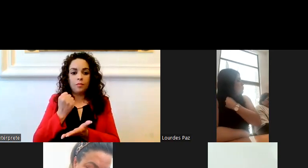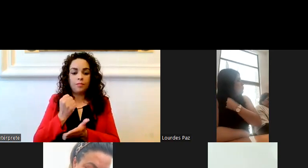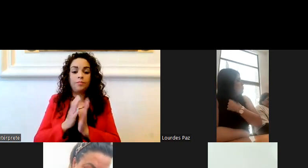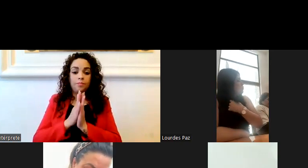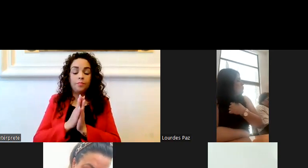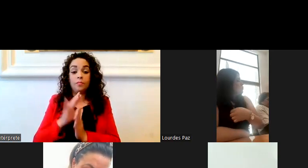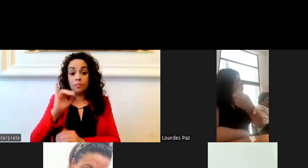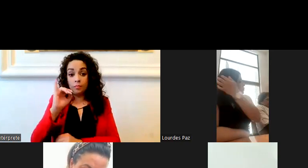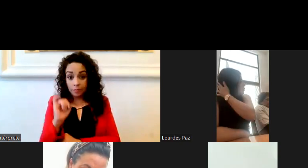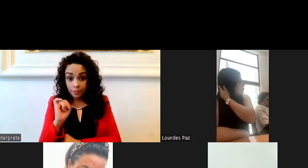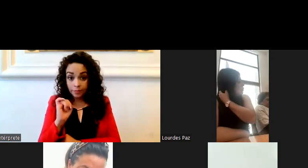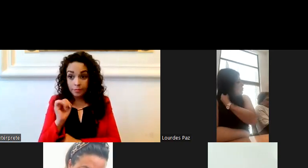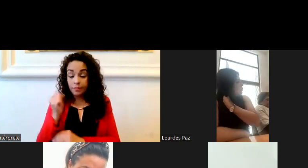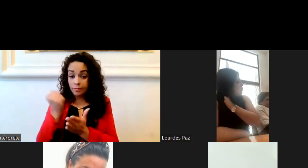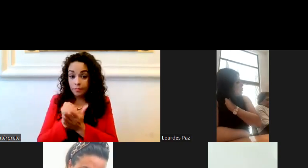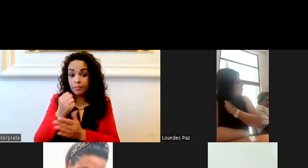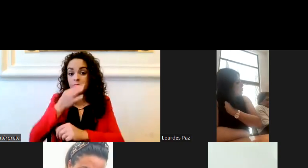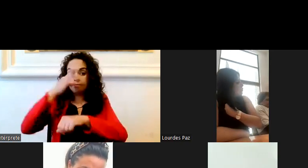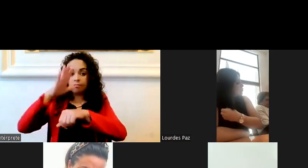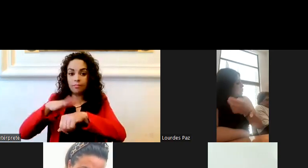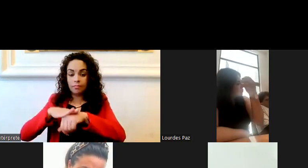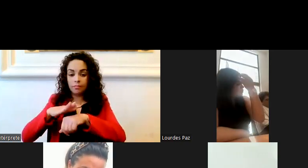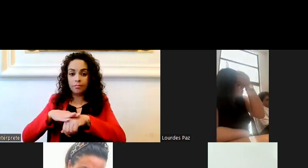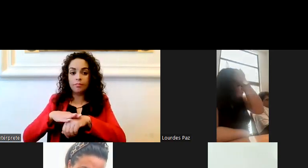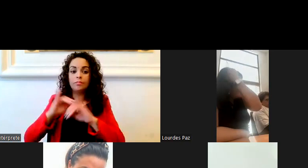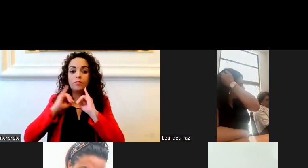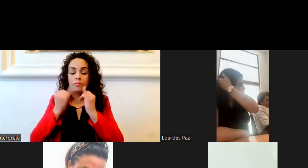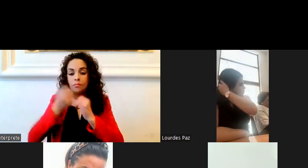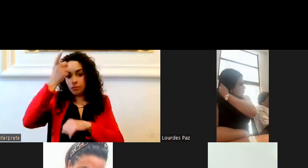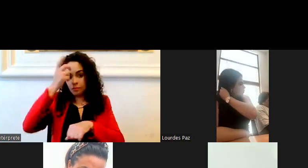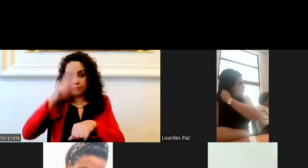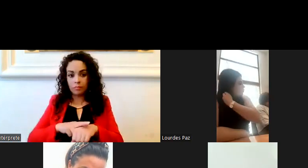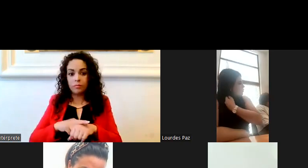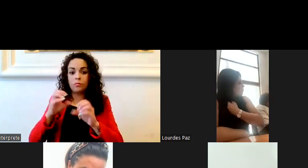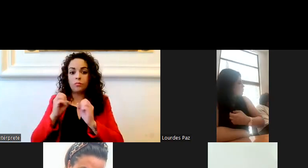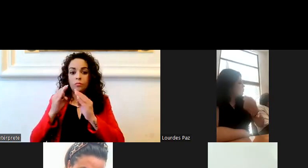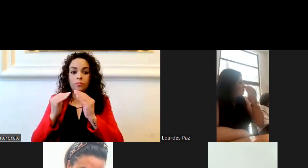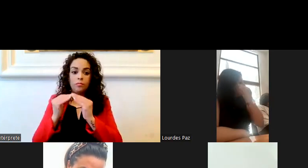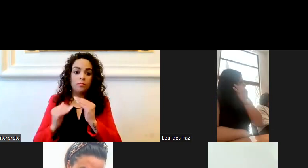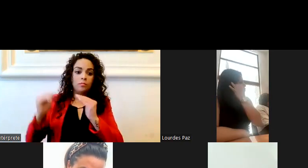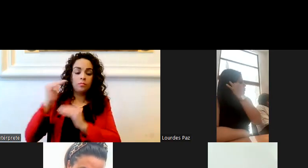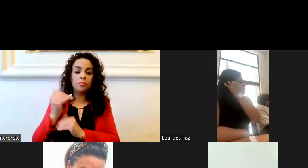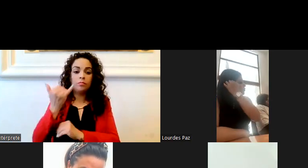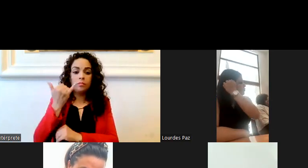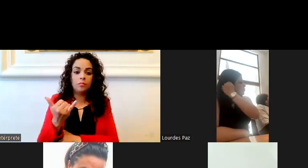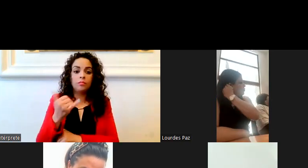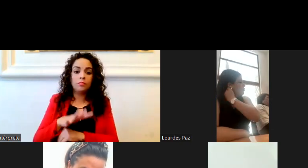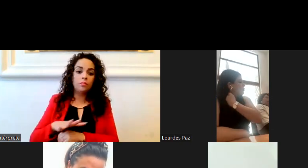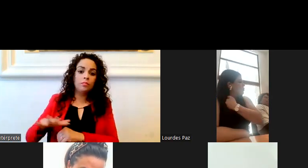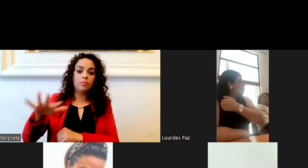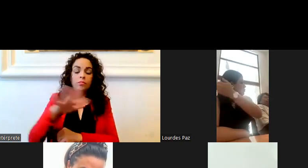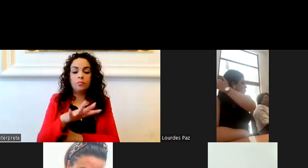a las juntas directivas de las comisiones, a la Fiscalía Mayor y a la Coordinación de Servicios Parlamentarios para los efectos legales y administrativos a que haya